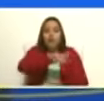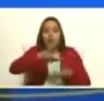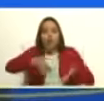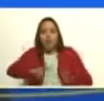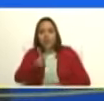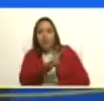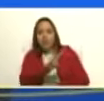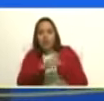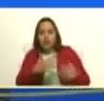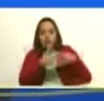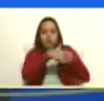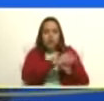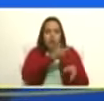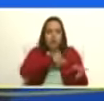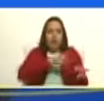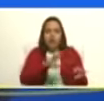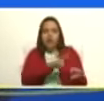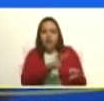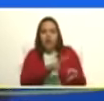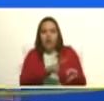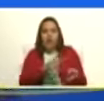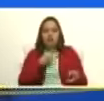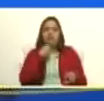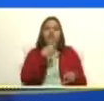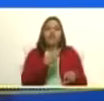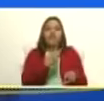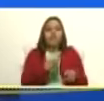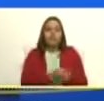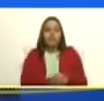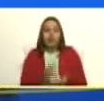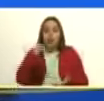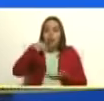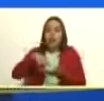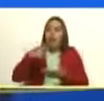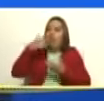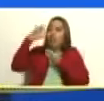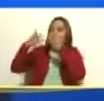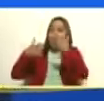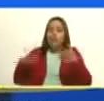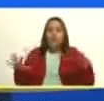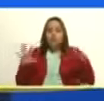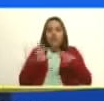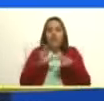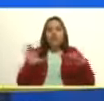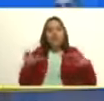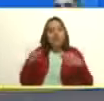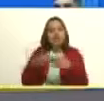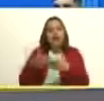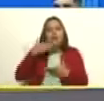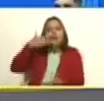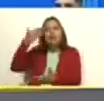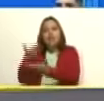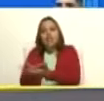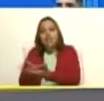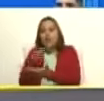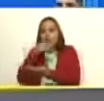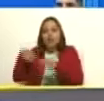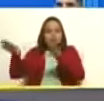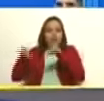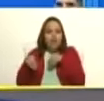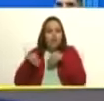los blancos criollos levantaron su voz con su diversidad y se unieron para exigir desconocer